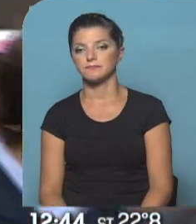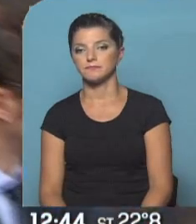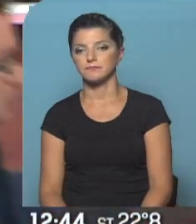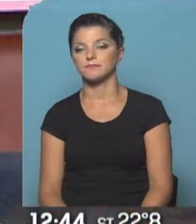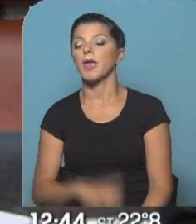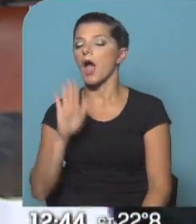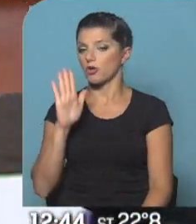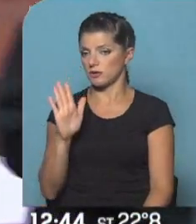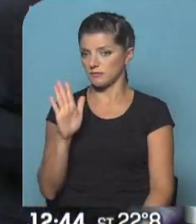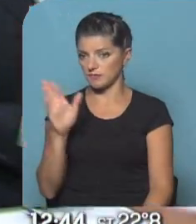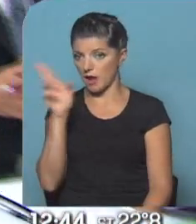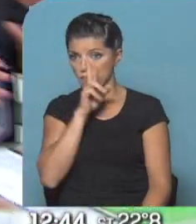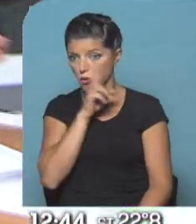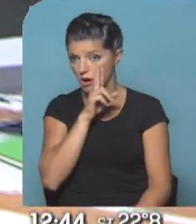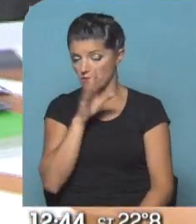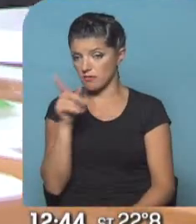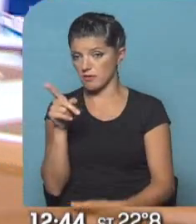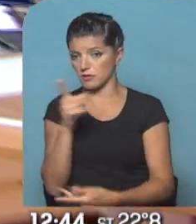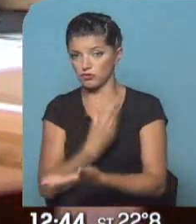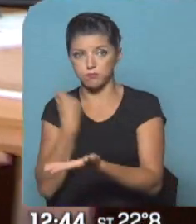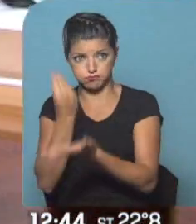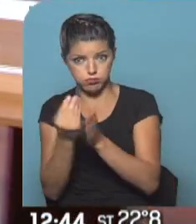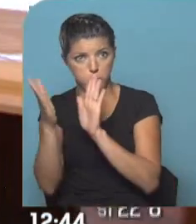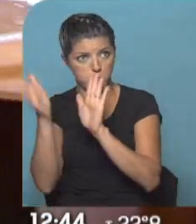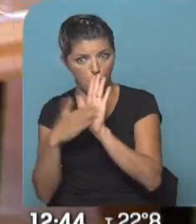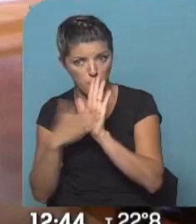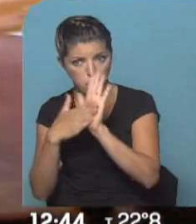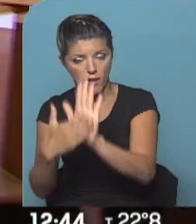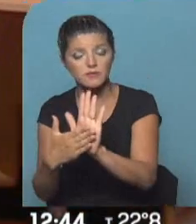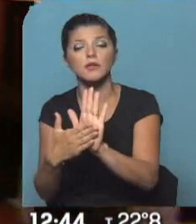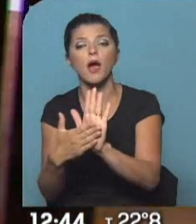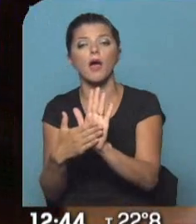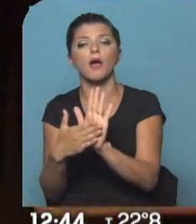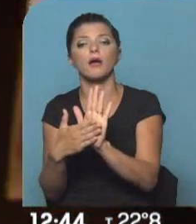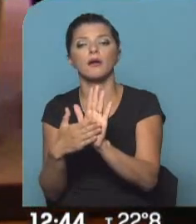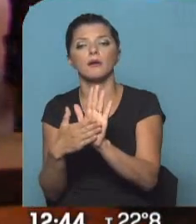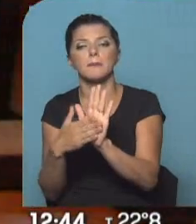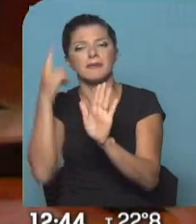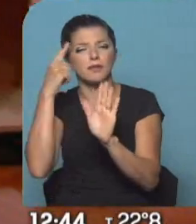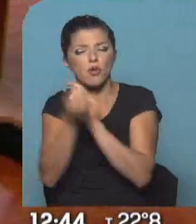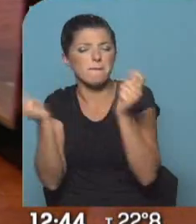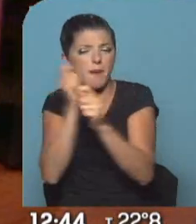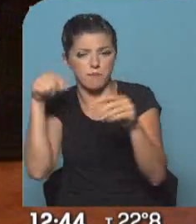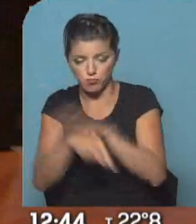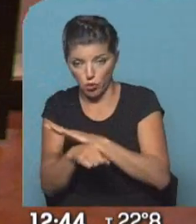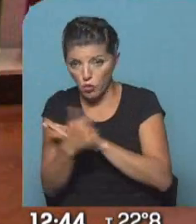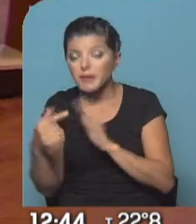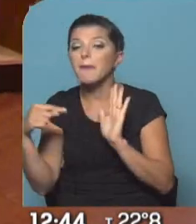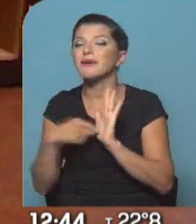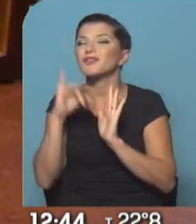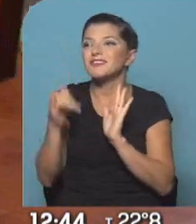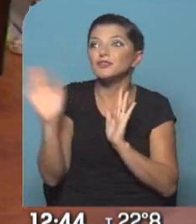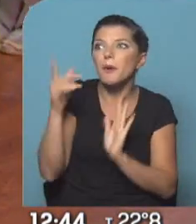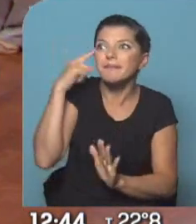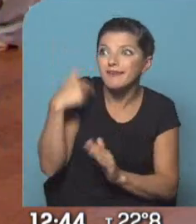de parte de la concertación con un plan demasiado estricto de cambios de fondo, sí había una expectativa, me parece.